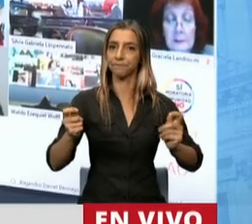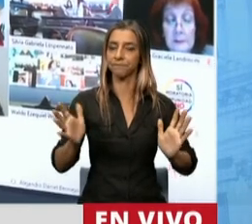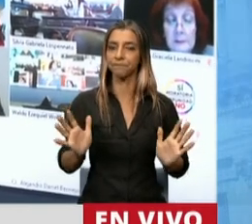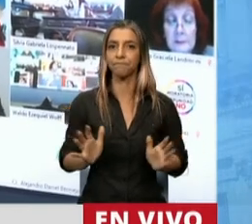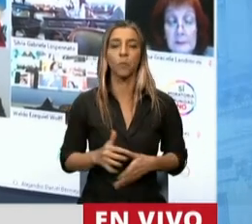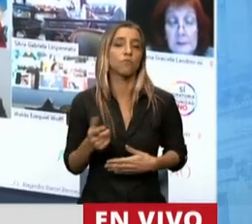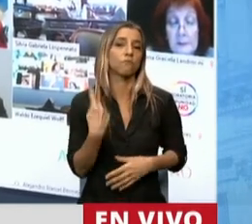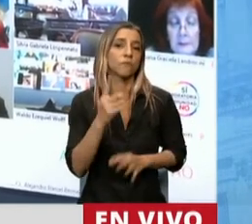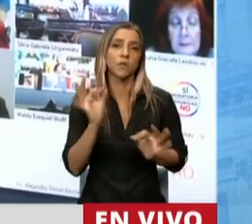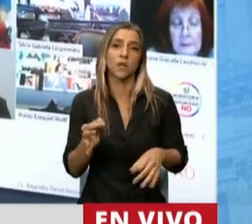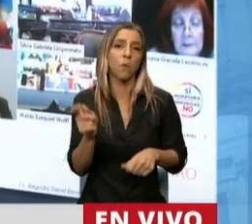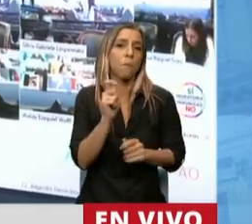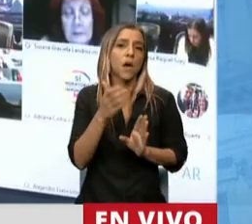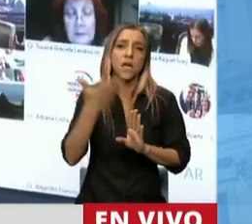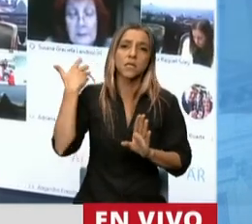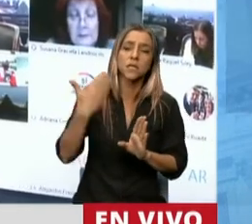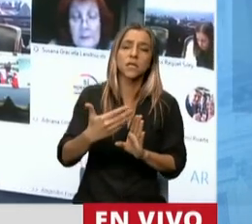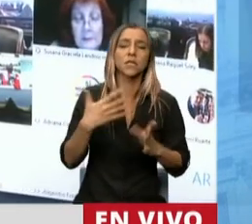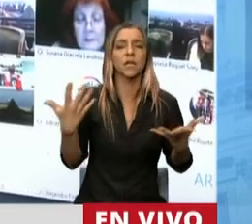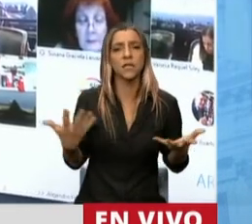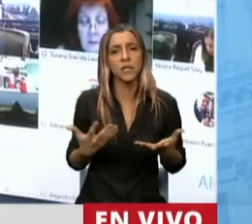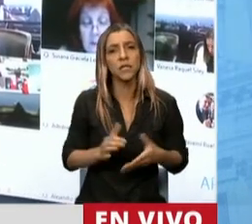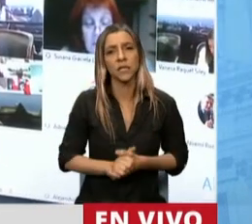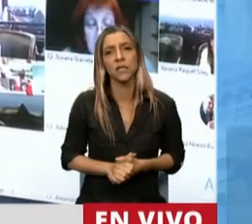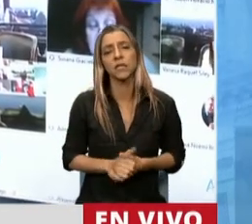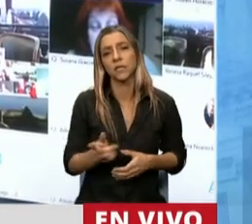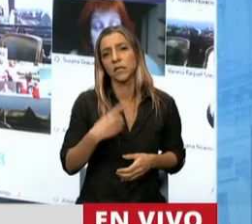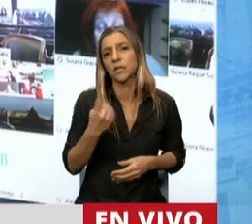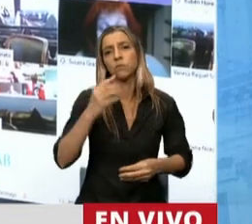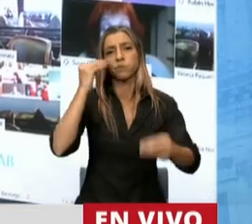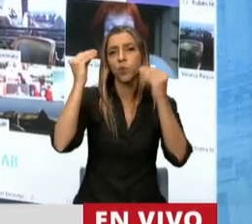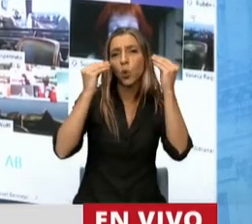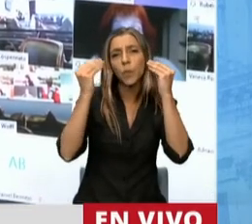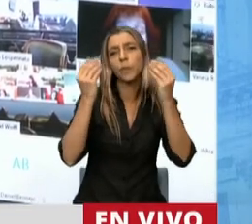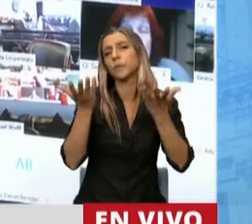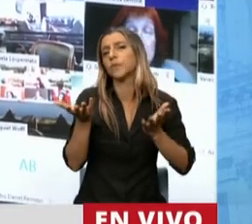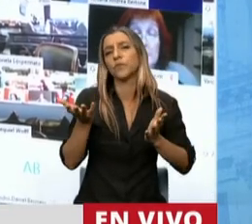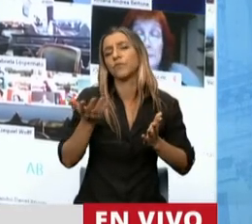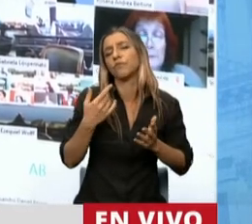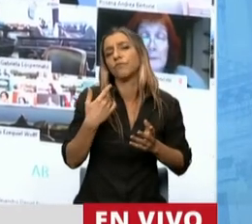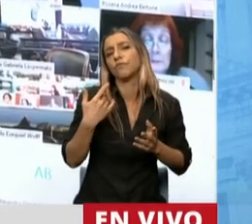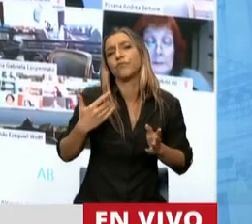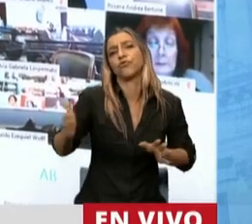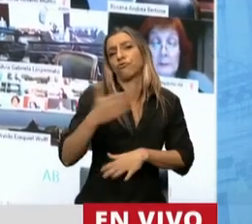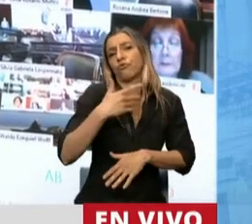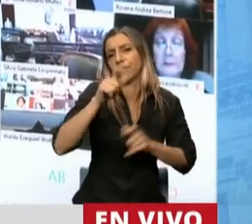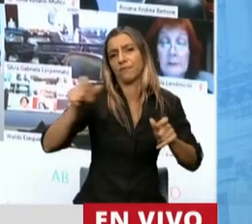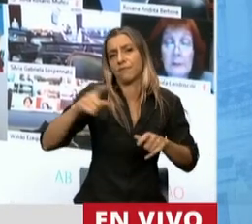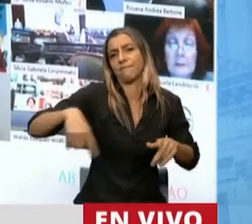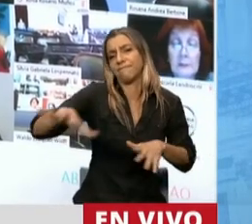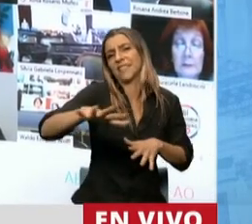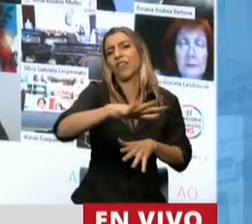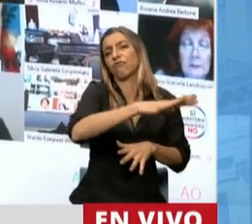estos largos meses ha generado mucha preocupación en todos los sectores, ha